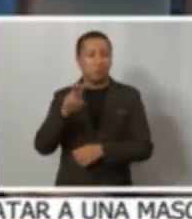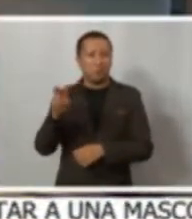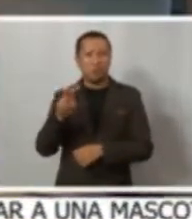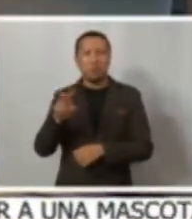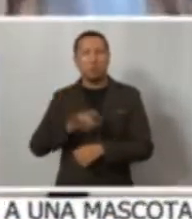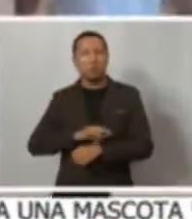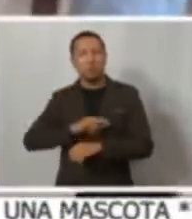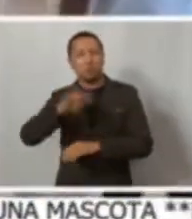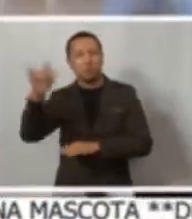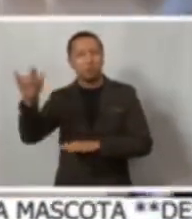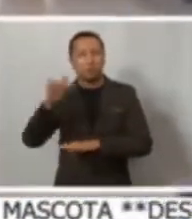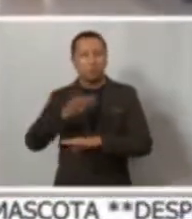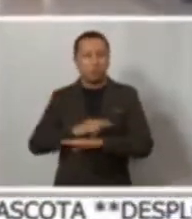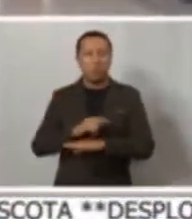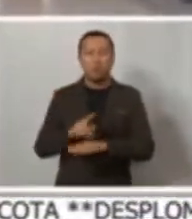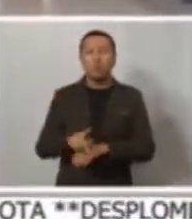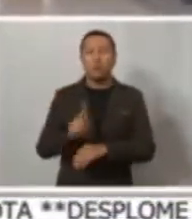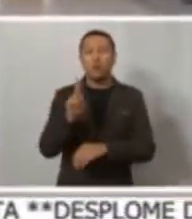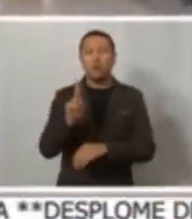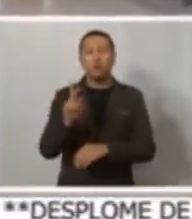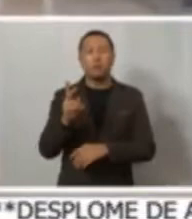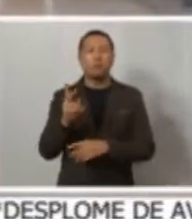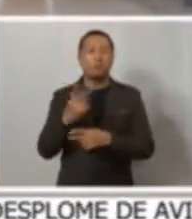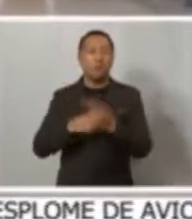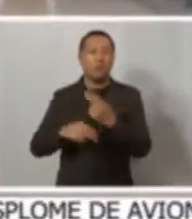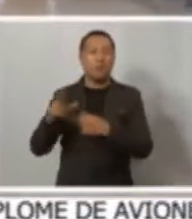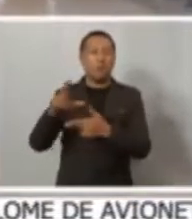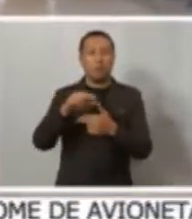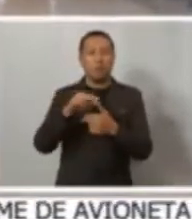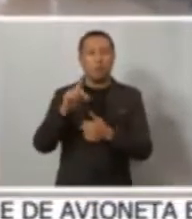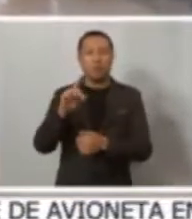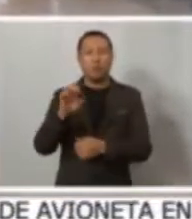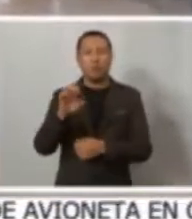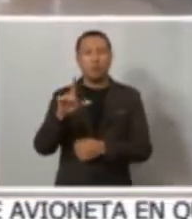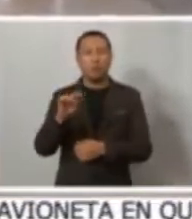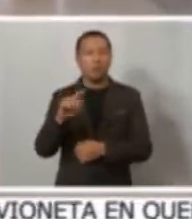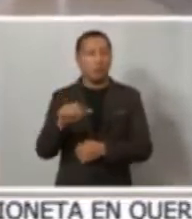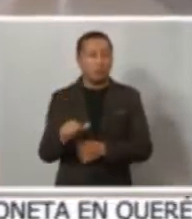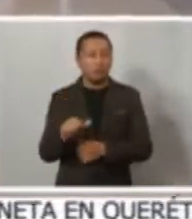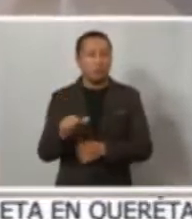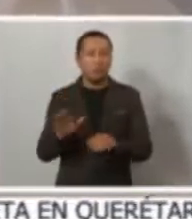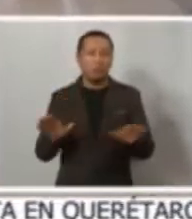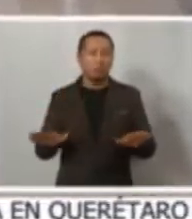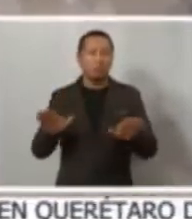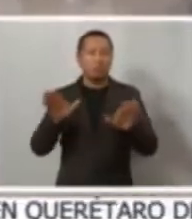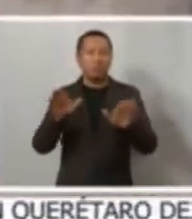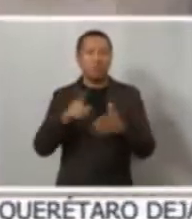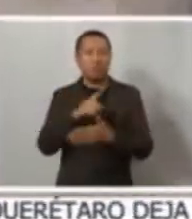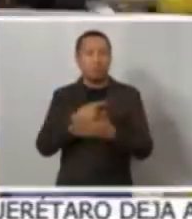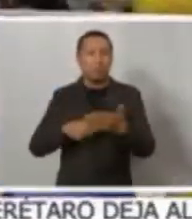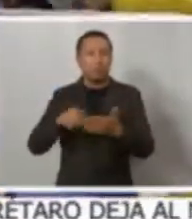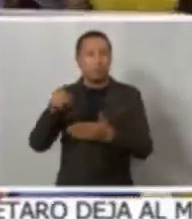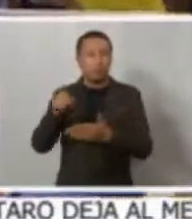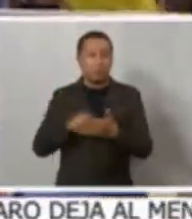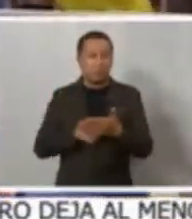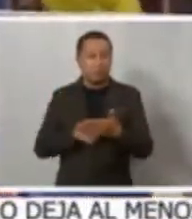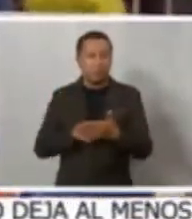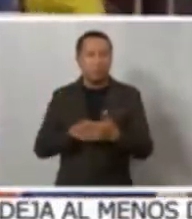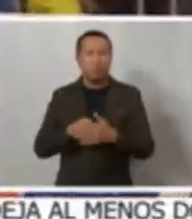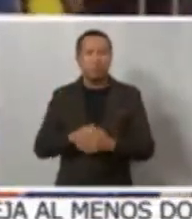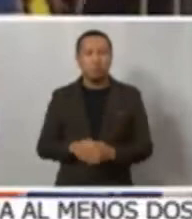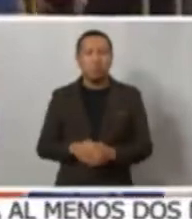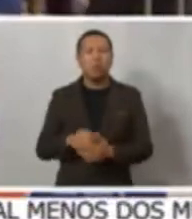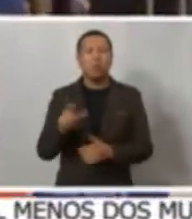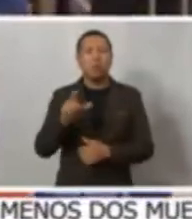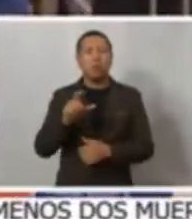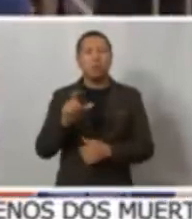llegada de Delta, la secretaria de Turismo, Marisol Vanegas, informó que la suspensión de las operaciones se emitió cuando, bueno,